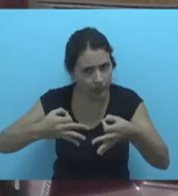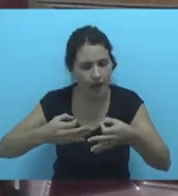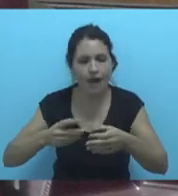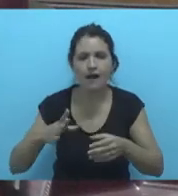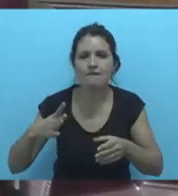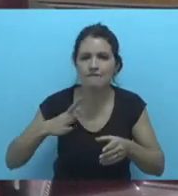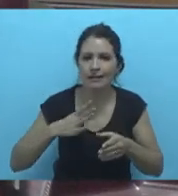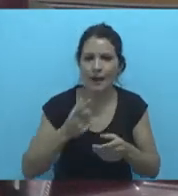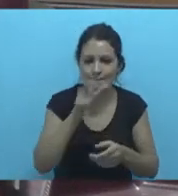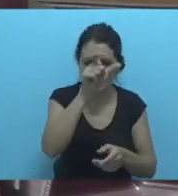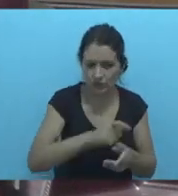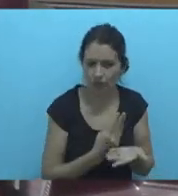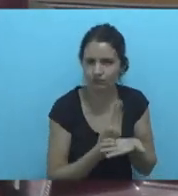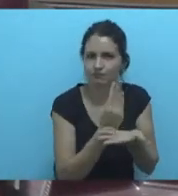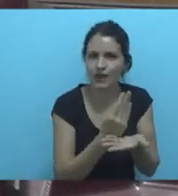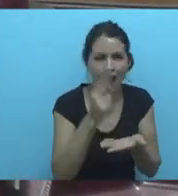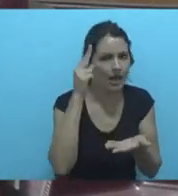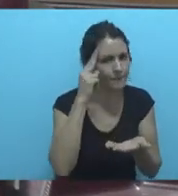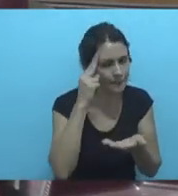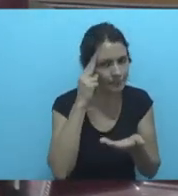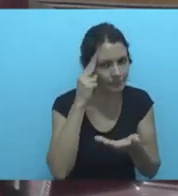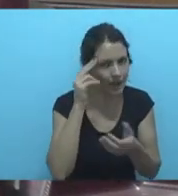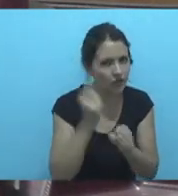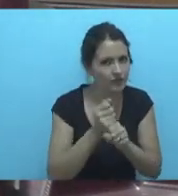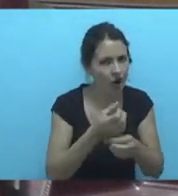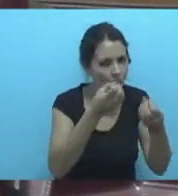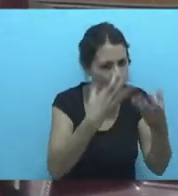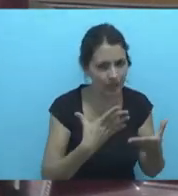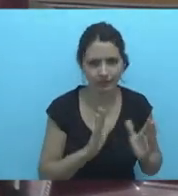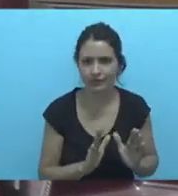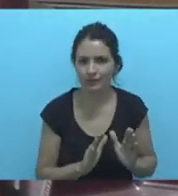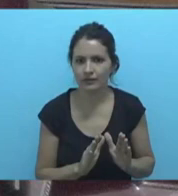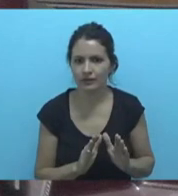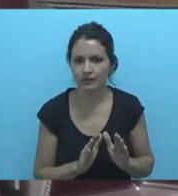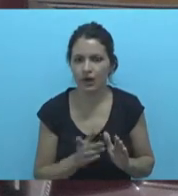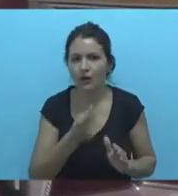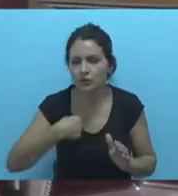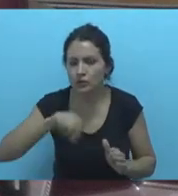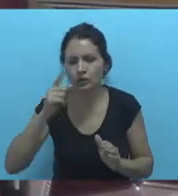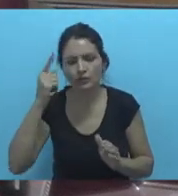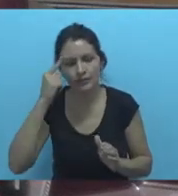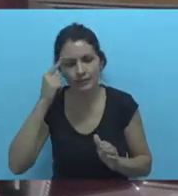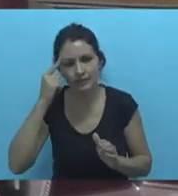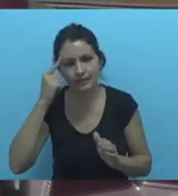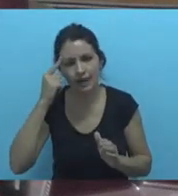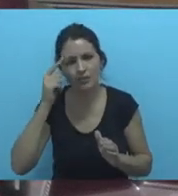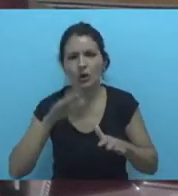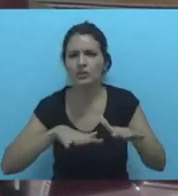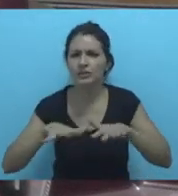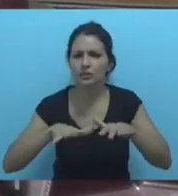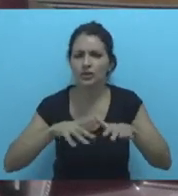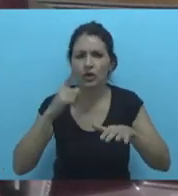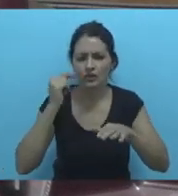personas que inspiren respeto, prestigio y autoridad. Estamos convencidos que a la luz de lo sucedido en estos